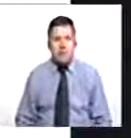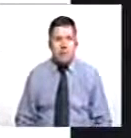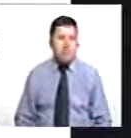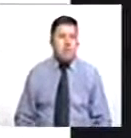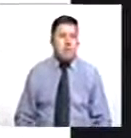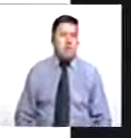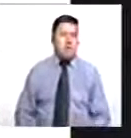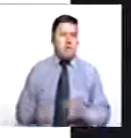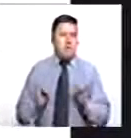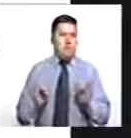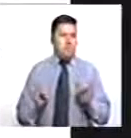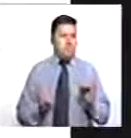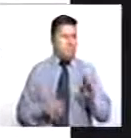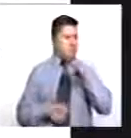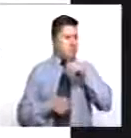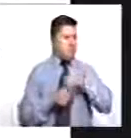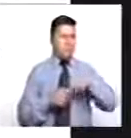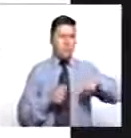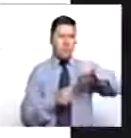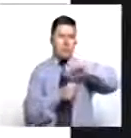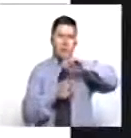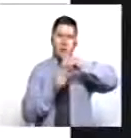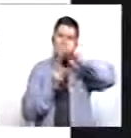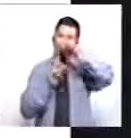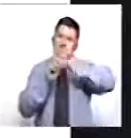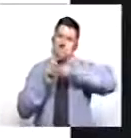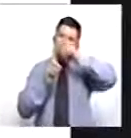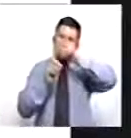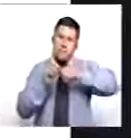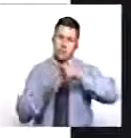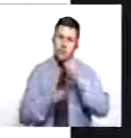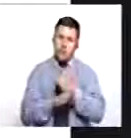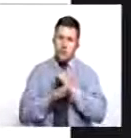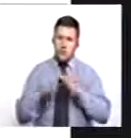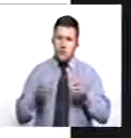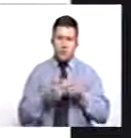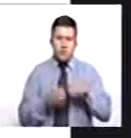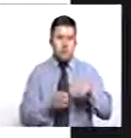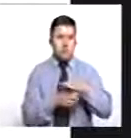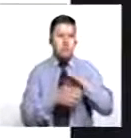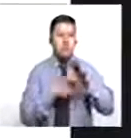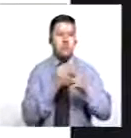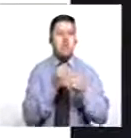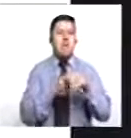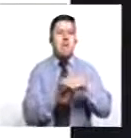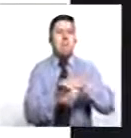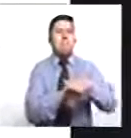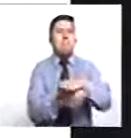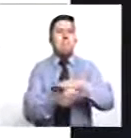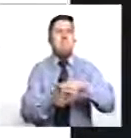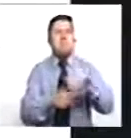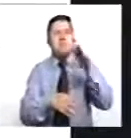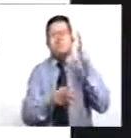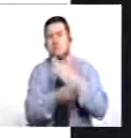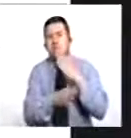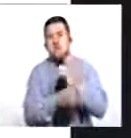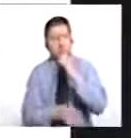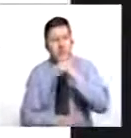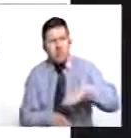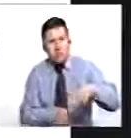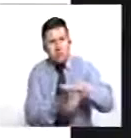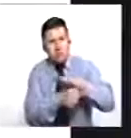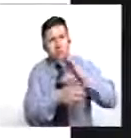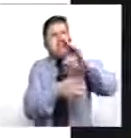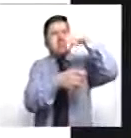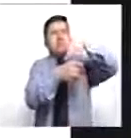el fin, supongamos, de estimar el consumo mensual individual de los usuarios de barrios subnormales, que es uno de los problemas que se tienen